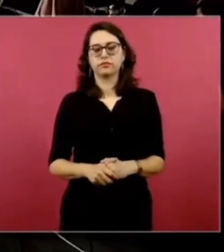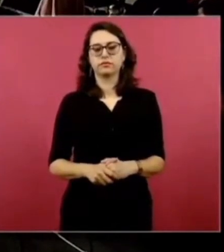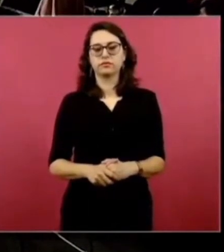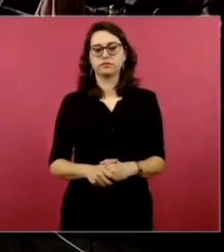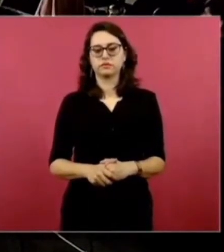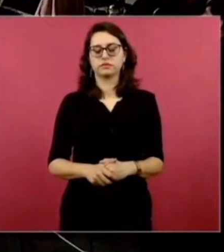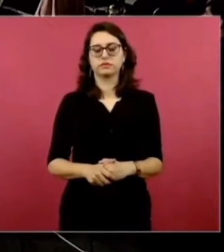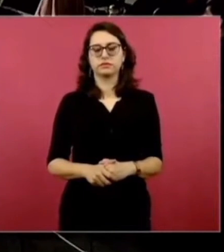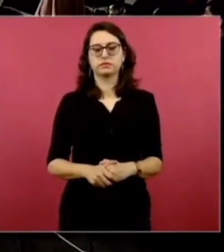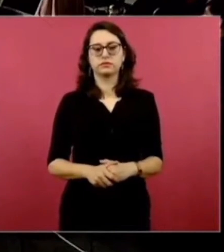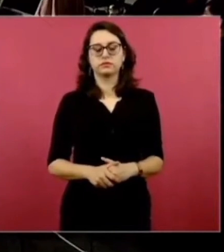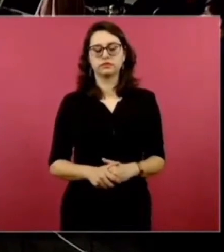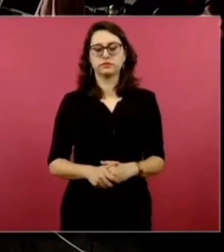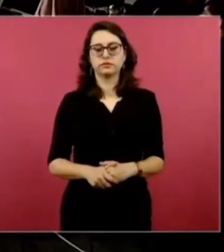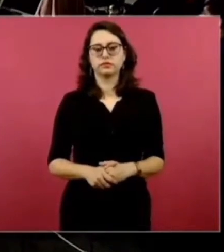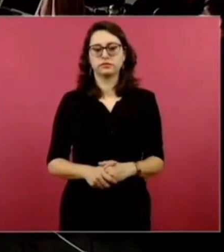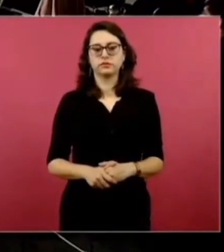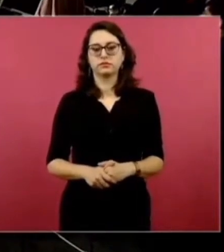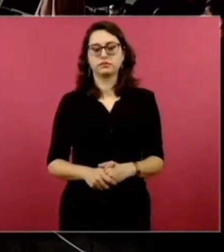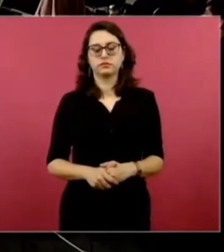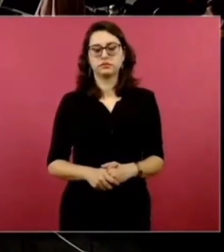sí, pero